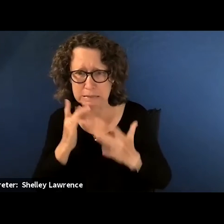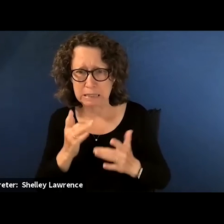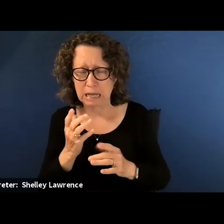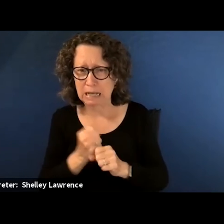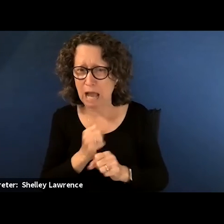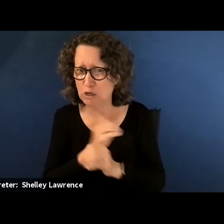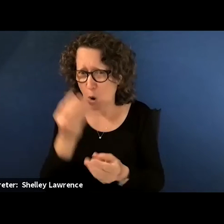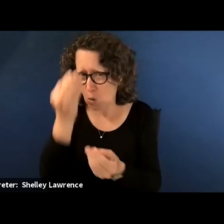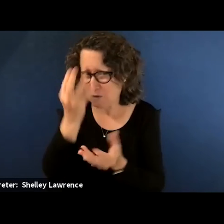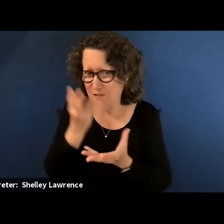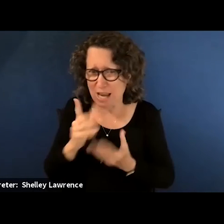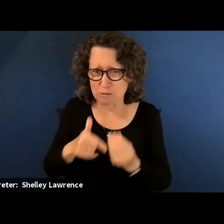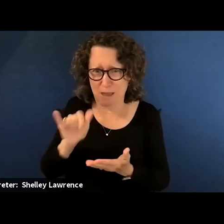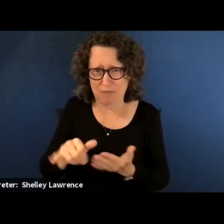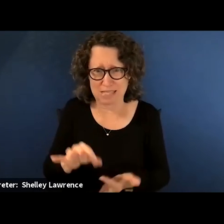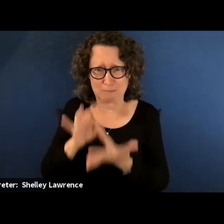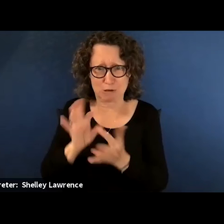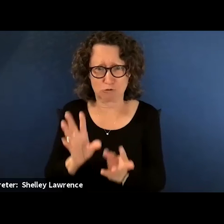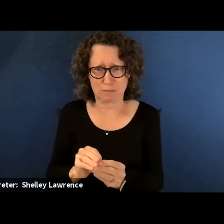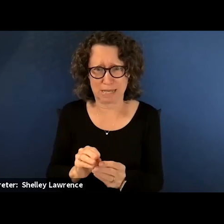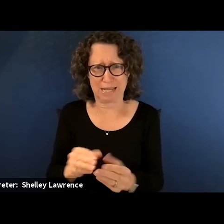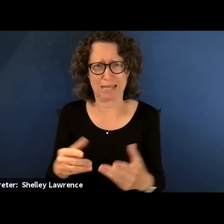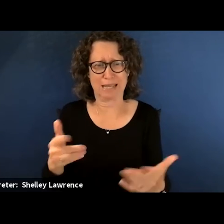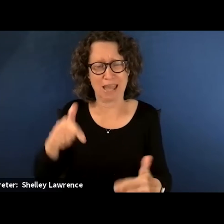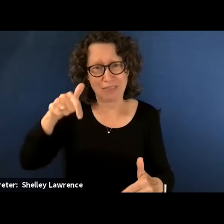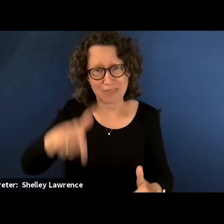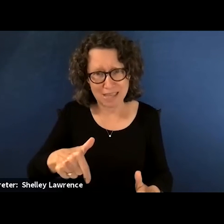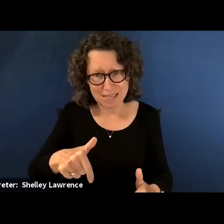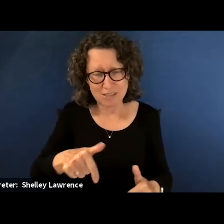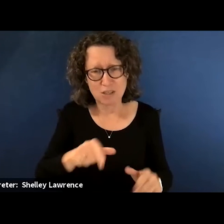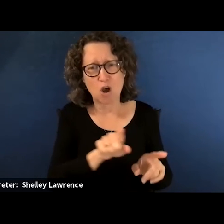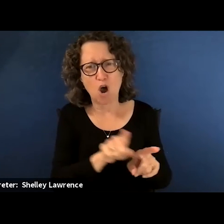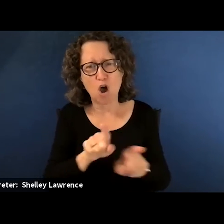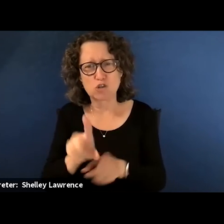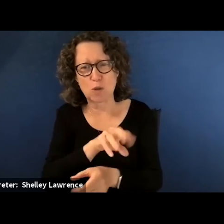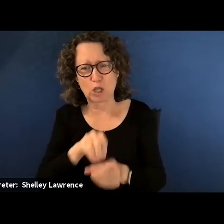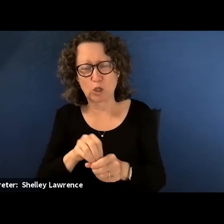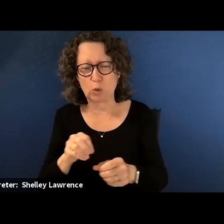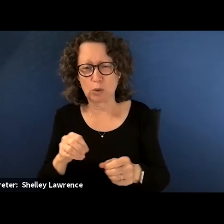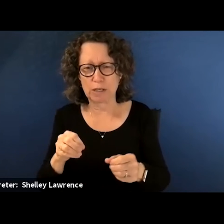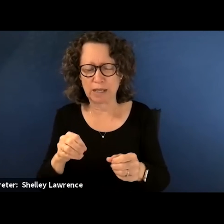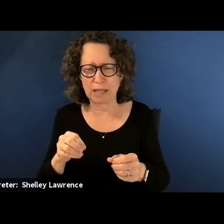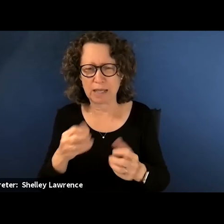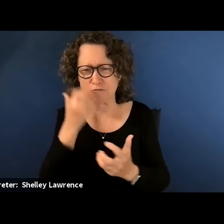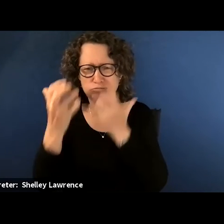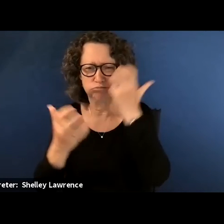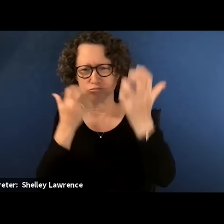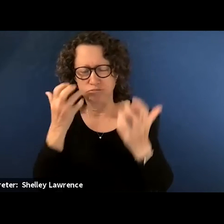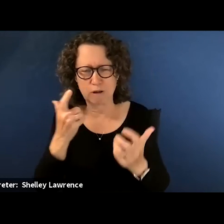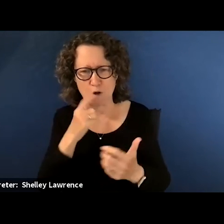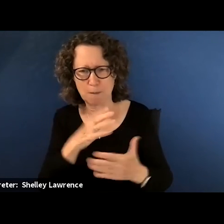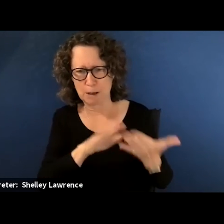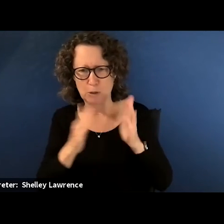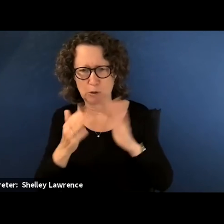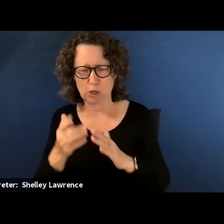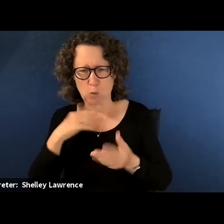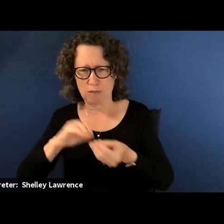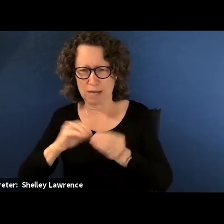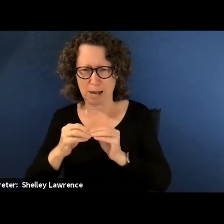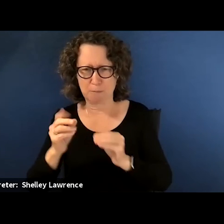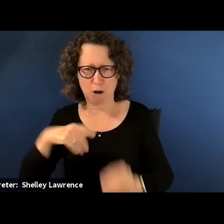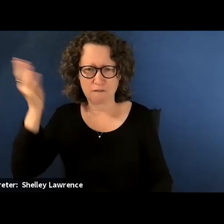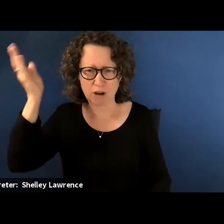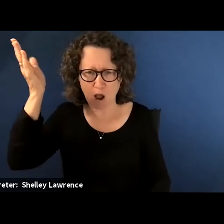hacerlo? Especialmente considerando que los padres y miembros del público no tuvieron mucha notificación con